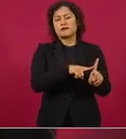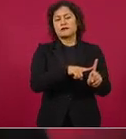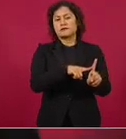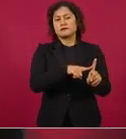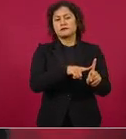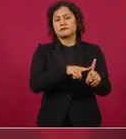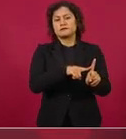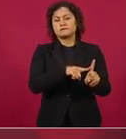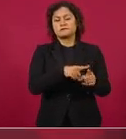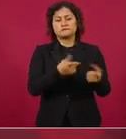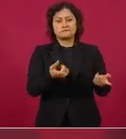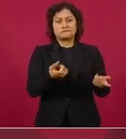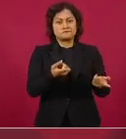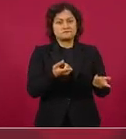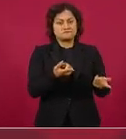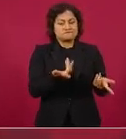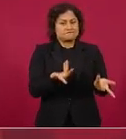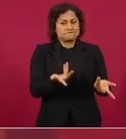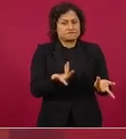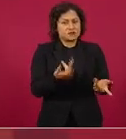a golpear